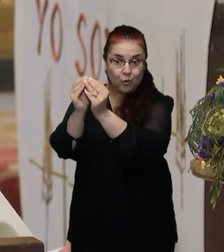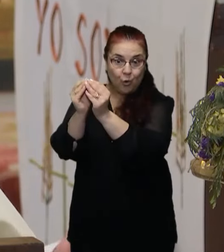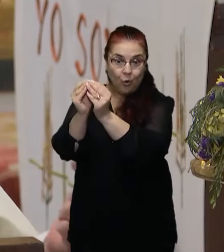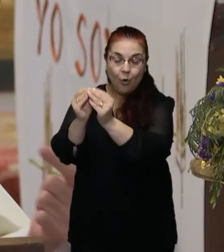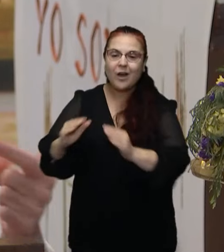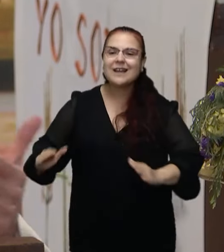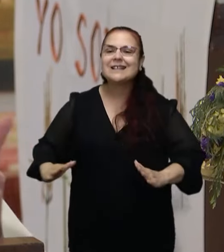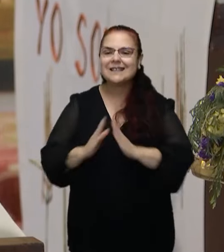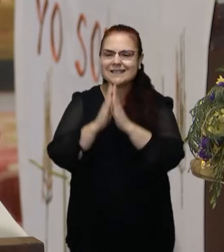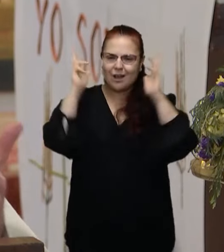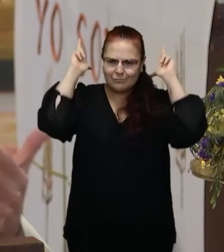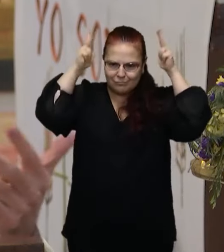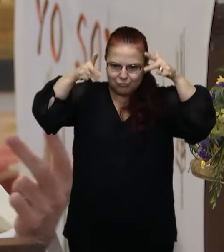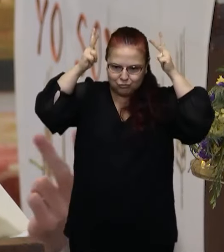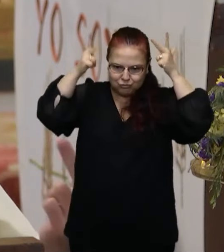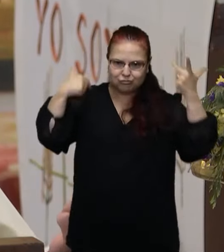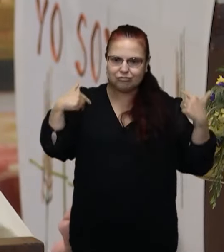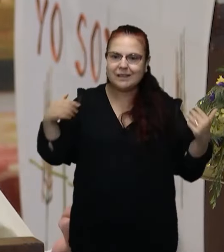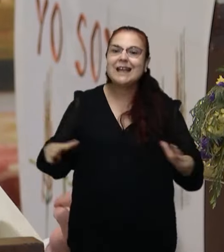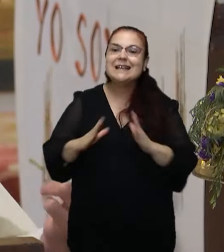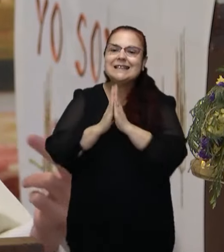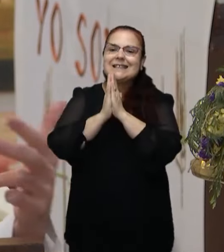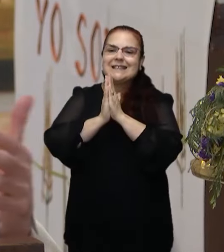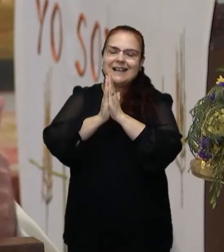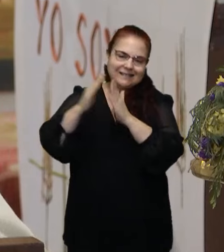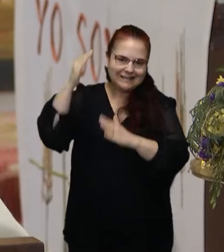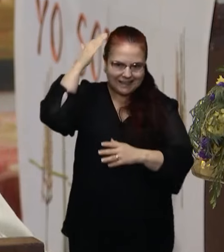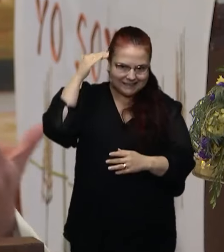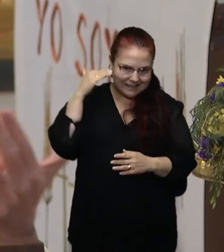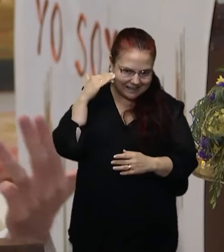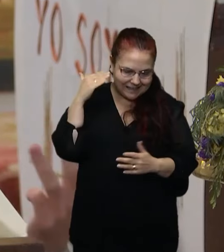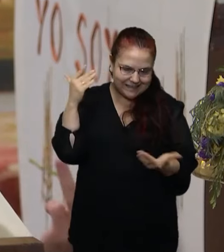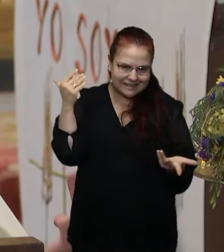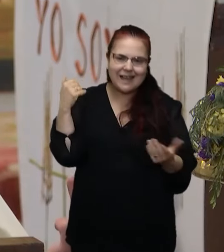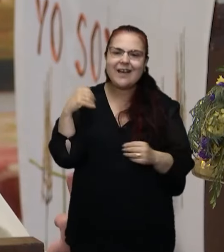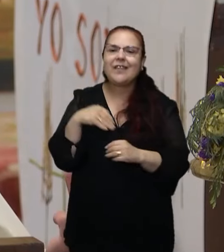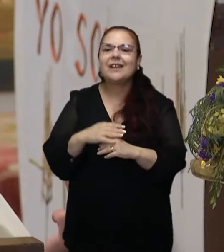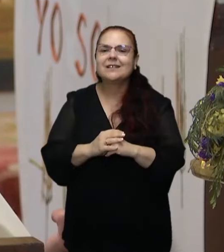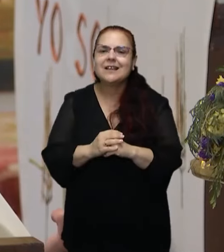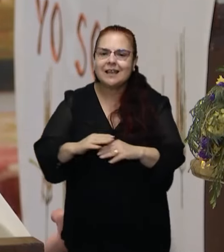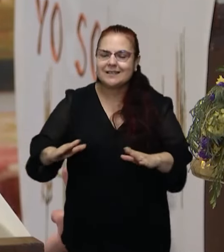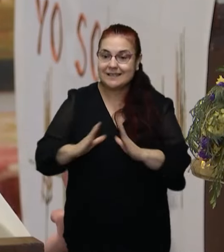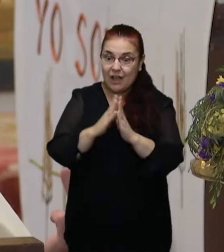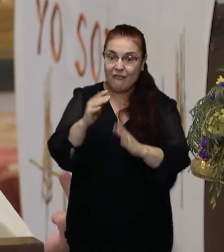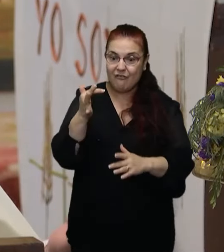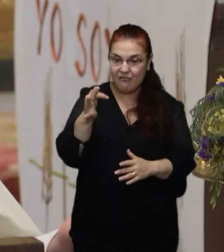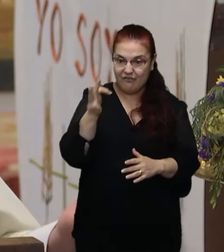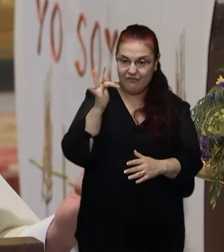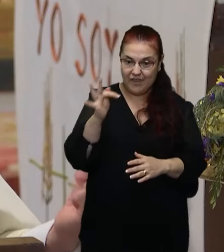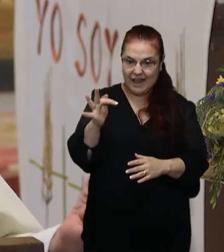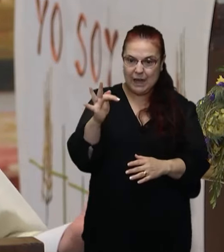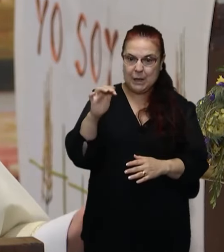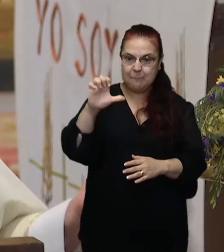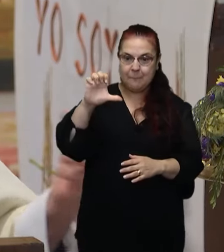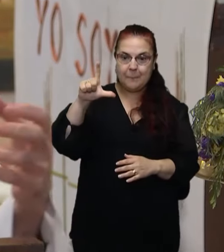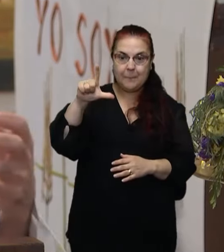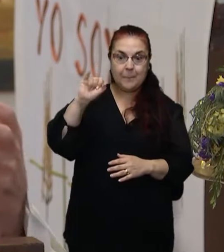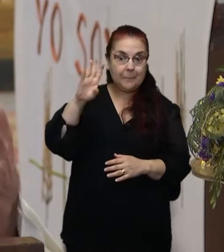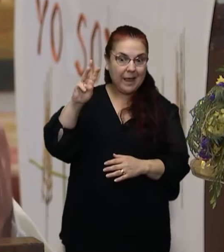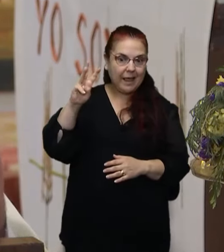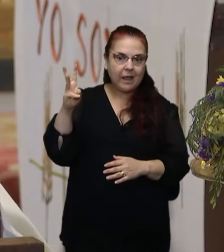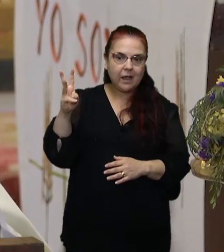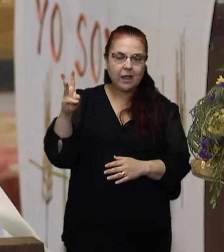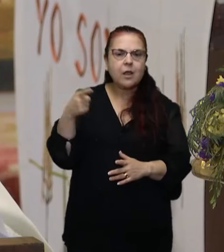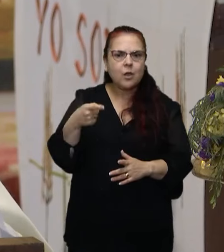San Francisco Javier, Santa Teresa de Jesús, San Felipe Neri. Claro,